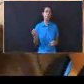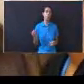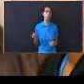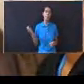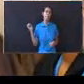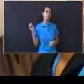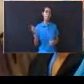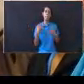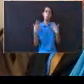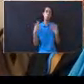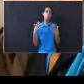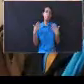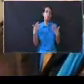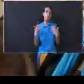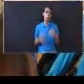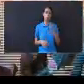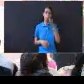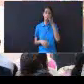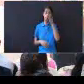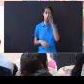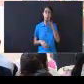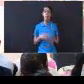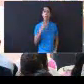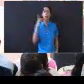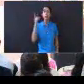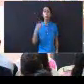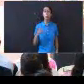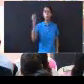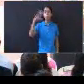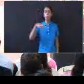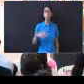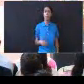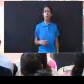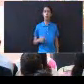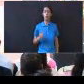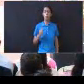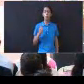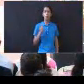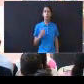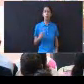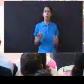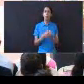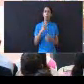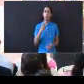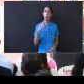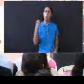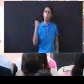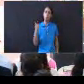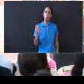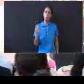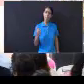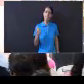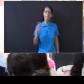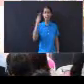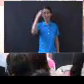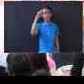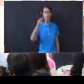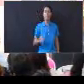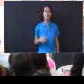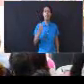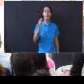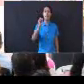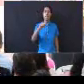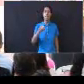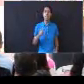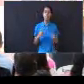con un bonito día. Pero nos refrescó el ambiente. Así hace el Señor en medio de las pruebas. A